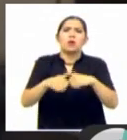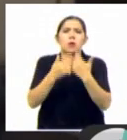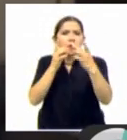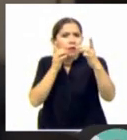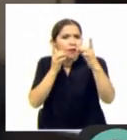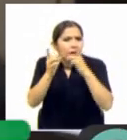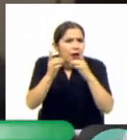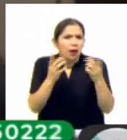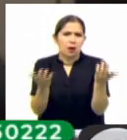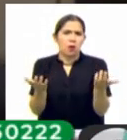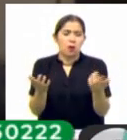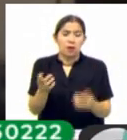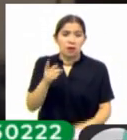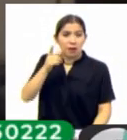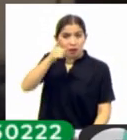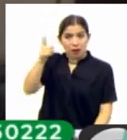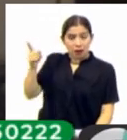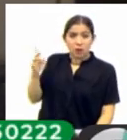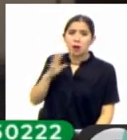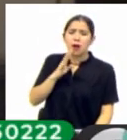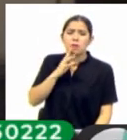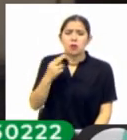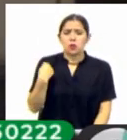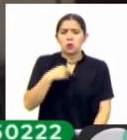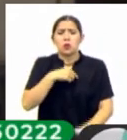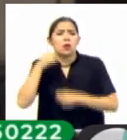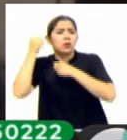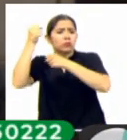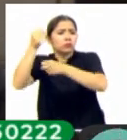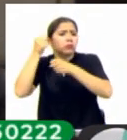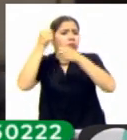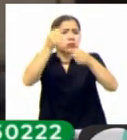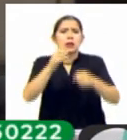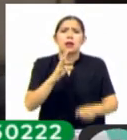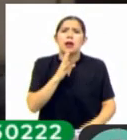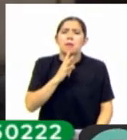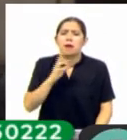hablaron en un primer momento que la razón de su movilización era un supuesto fraude.